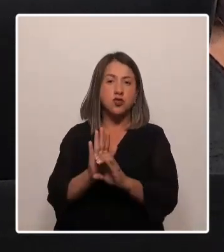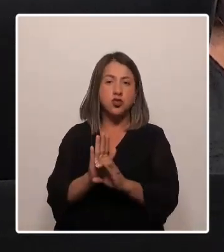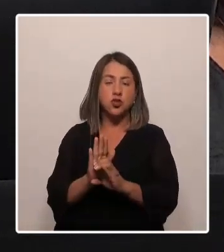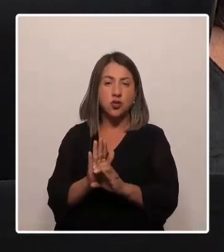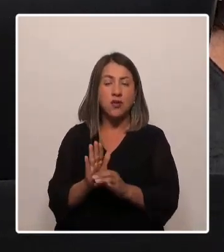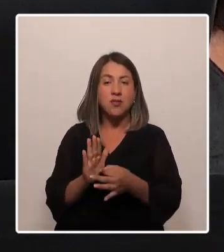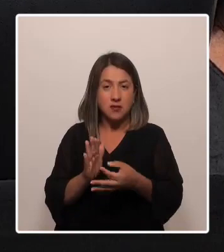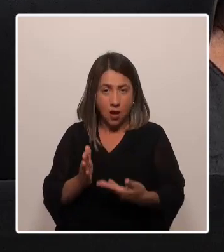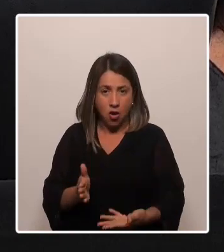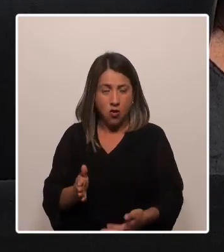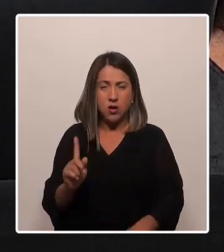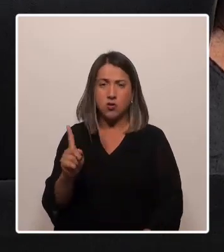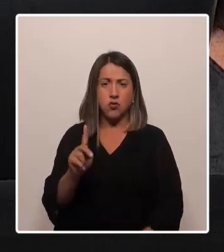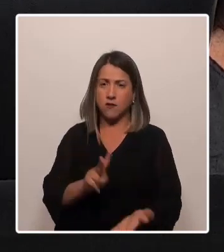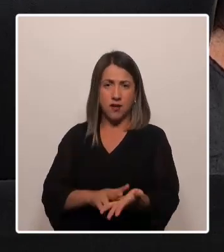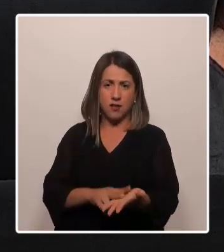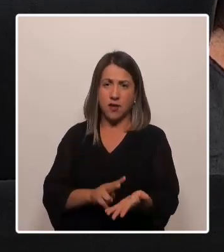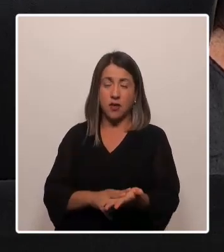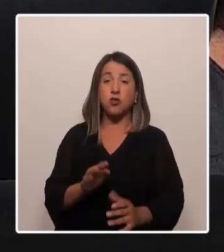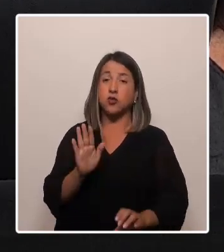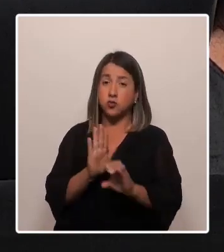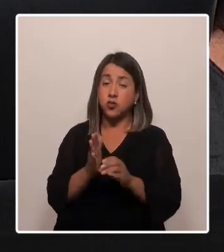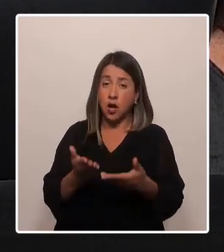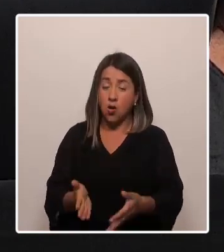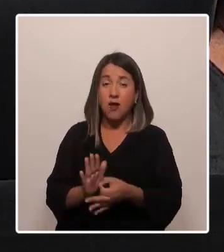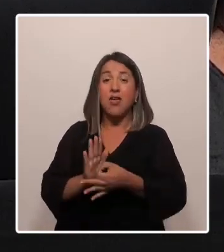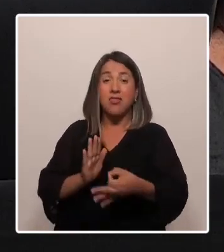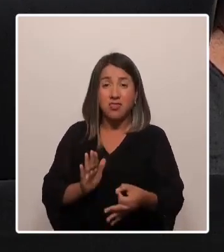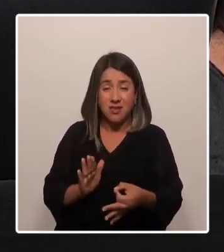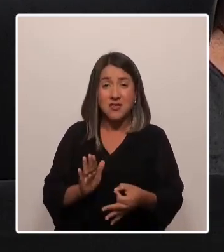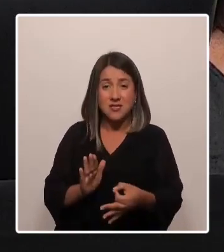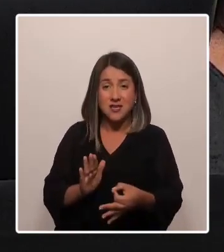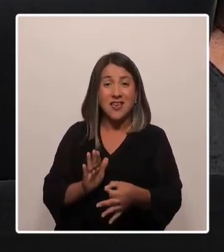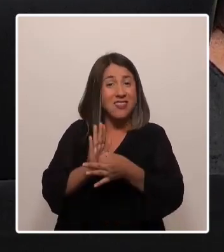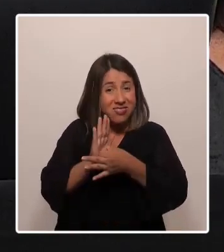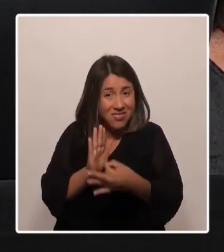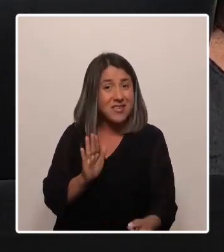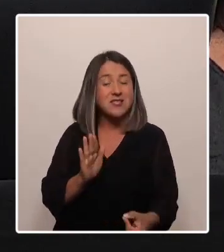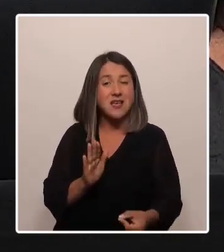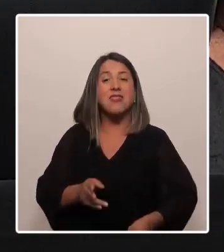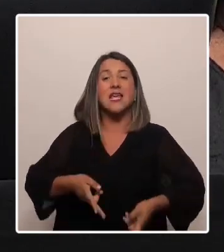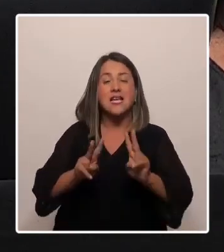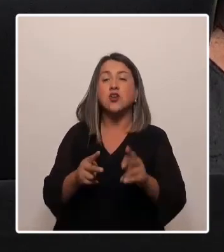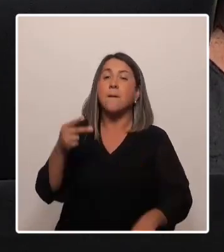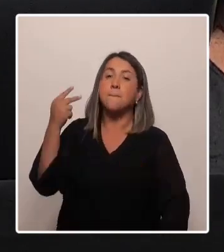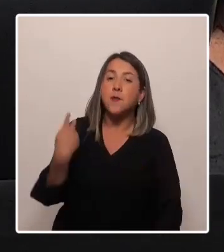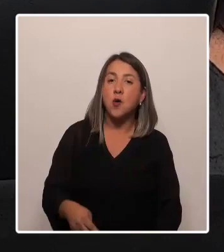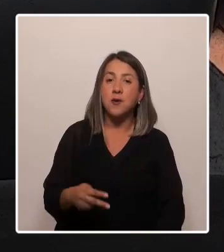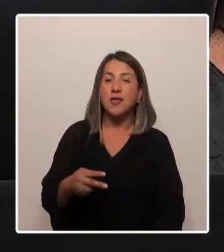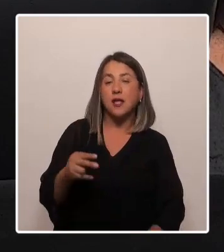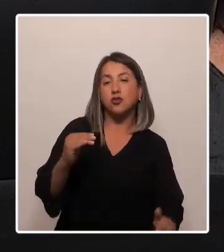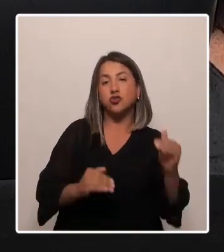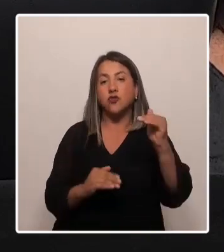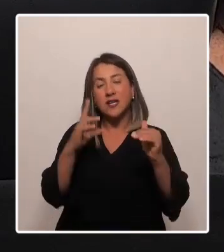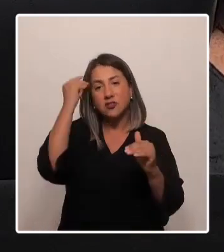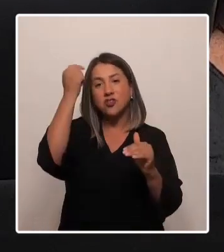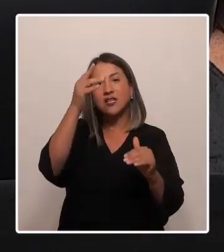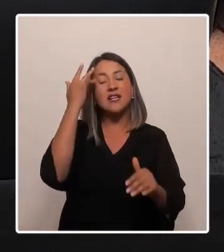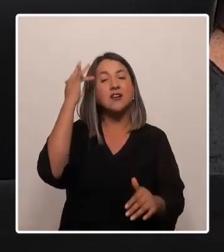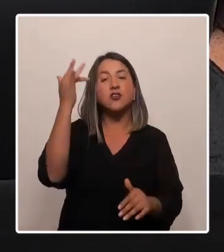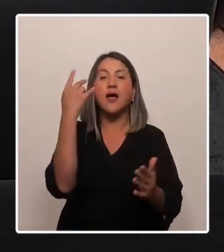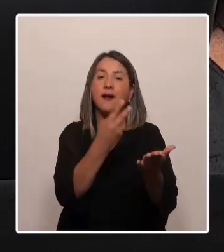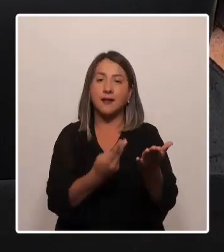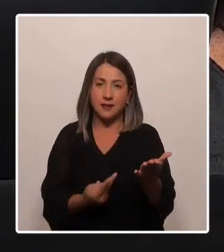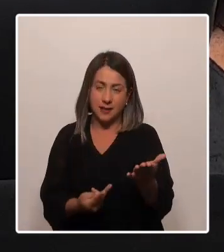Esto no es así. La Constitución actual establece de manera expresa, en primer lugar, el derecho de propiedad sobre creaciones intelectuales y artísticas. En